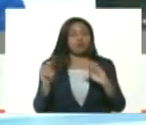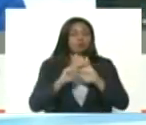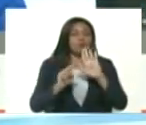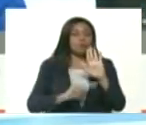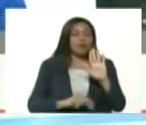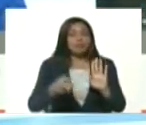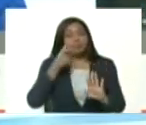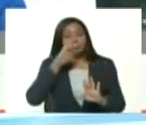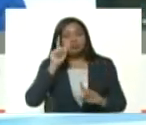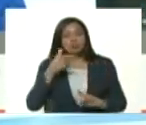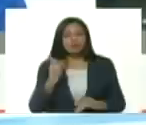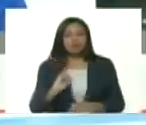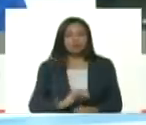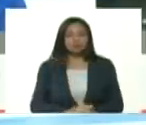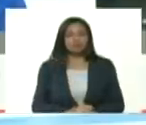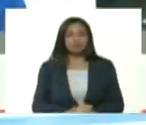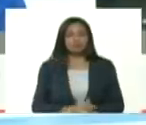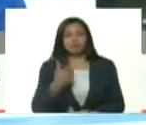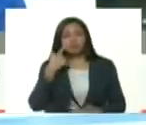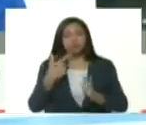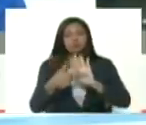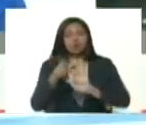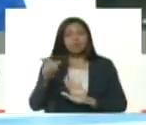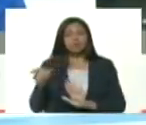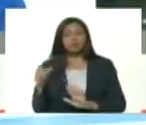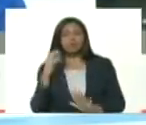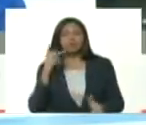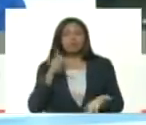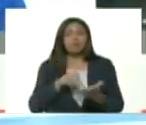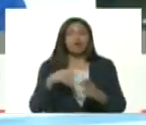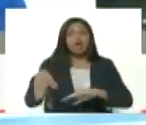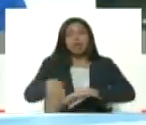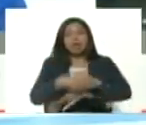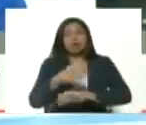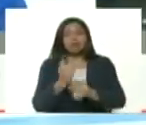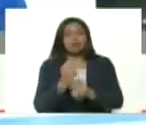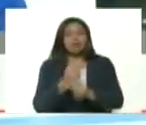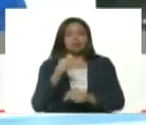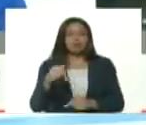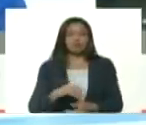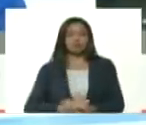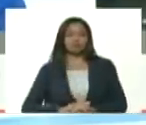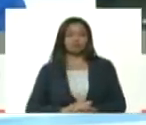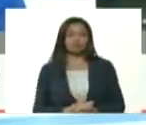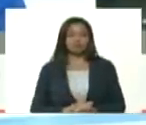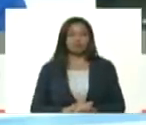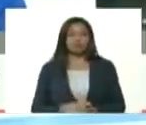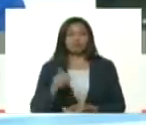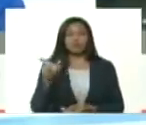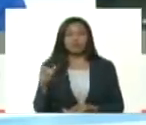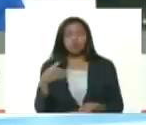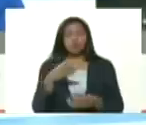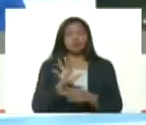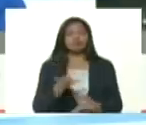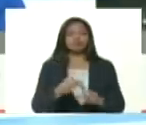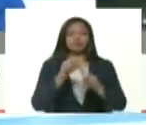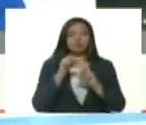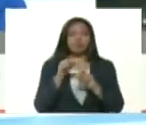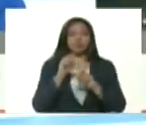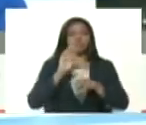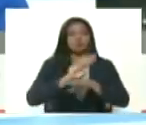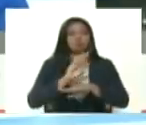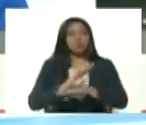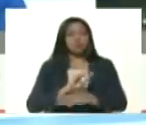de seguridad que se ha demostrado. El personal que está en la calle trabajando hoy es un personal que se seleccionó, se